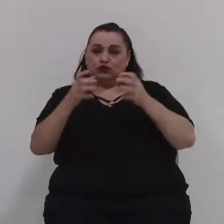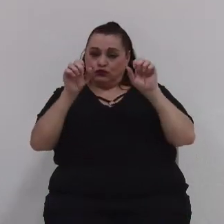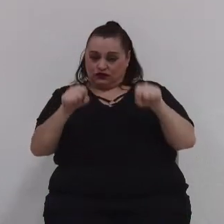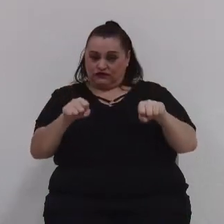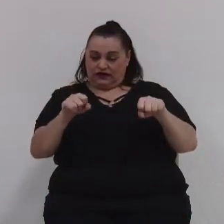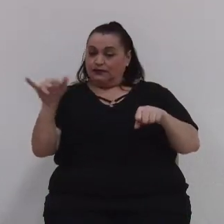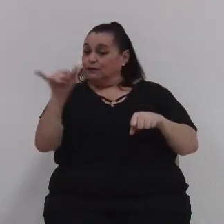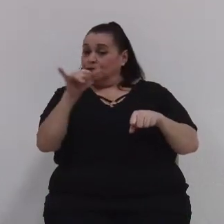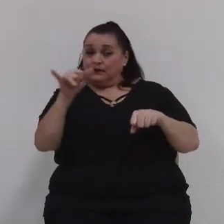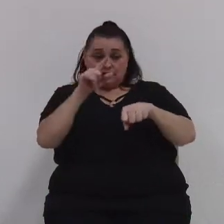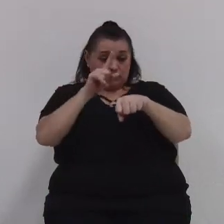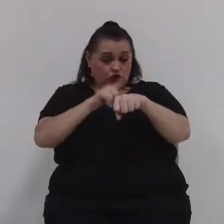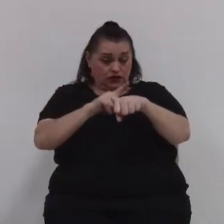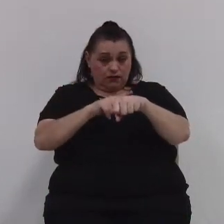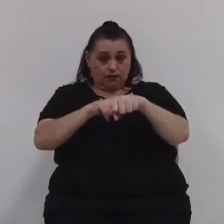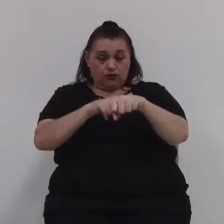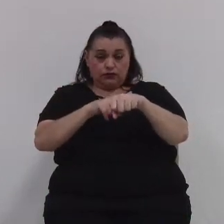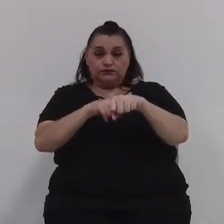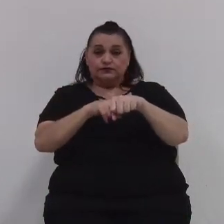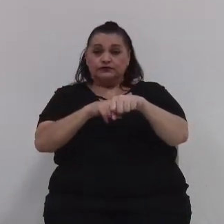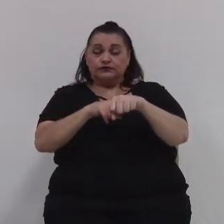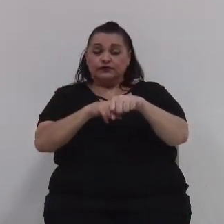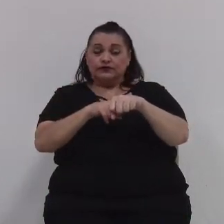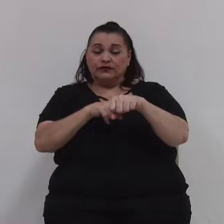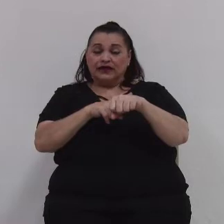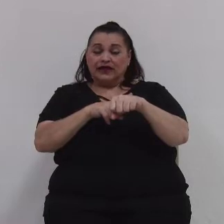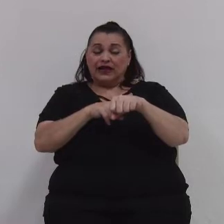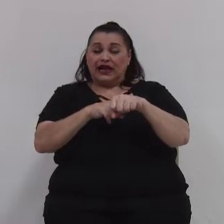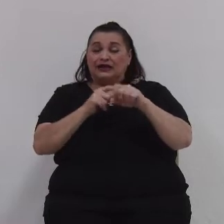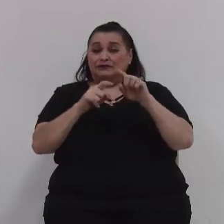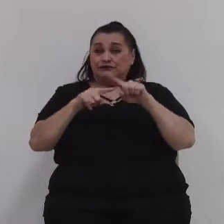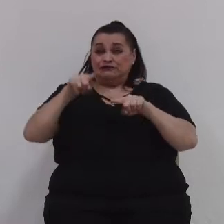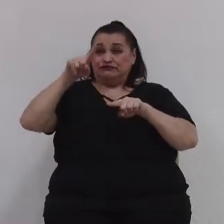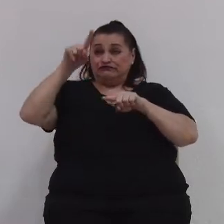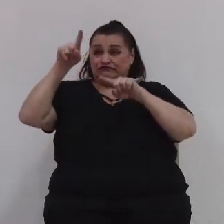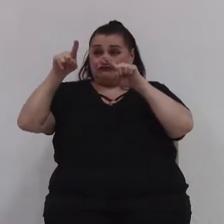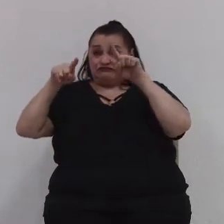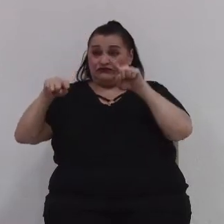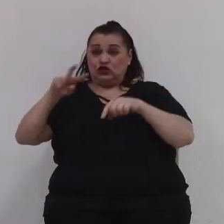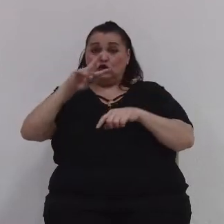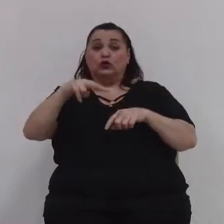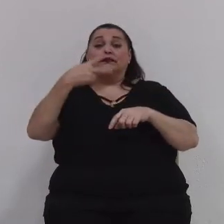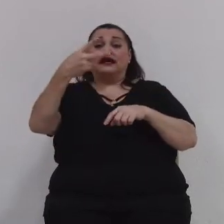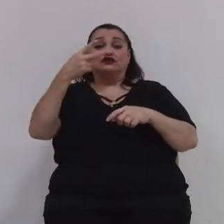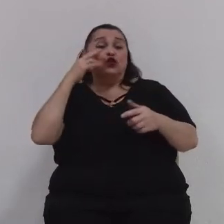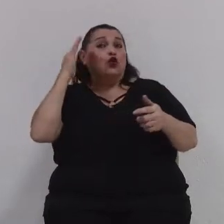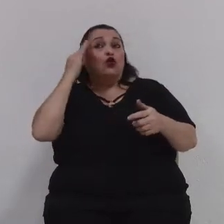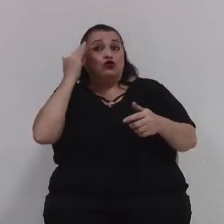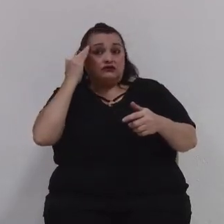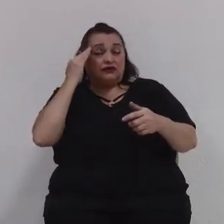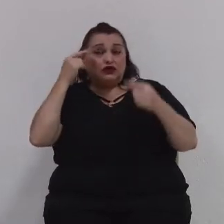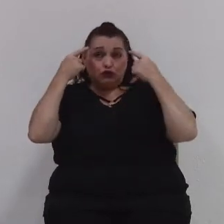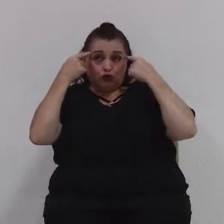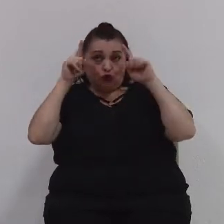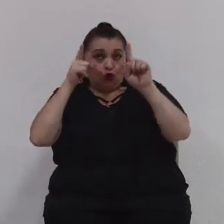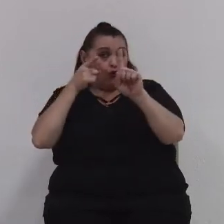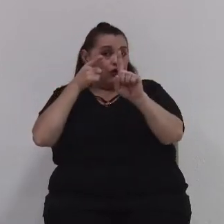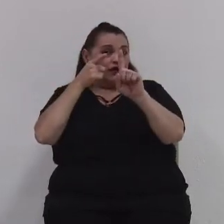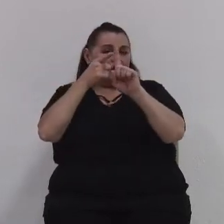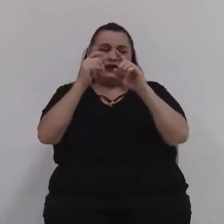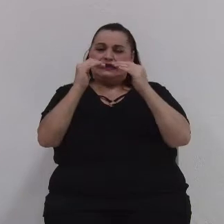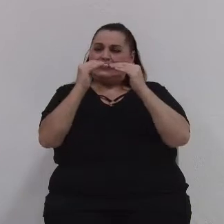mismo tiempo en que la curva de duplicación del conocimiento ha llegado a niveles